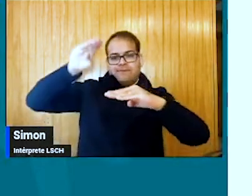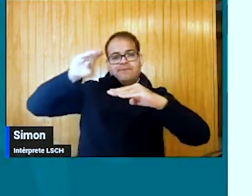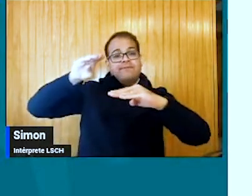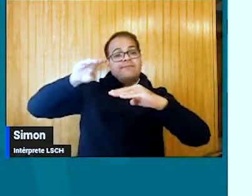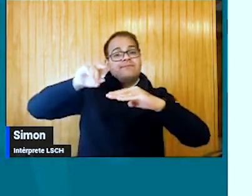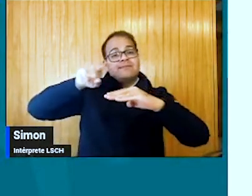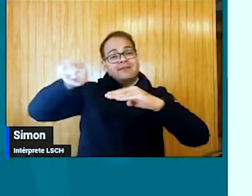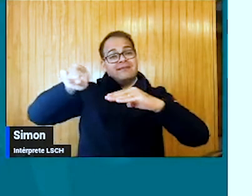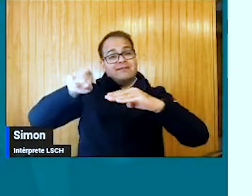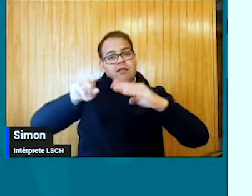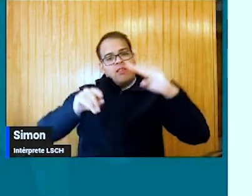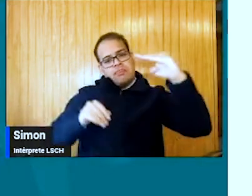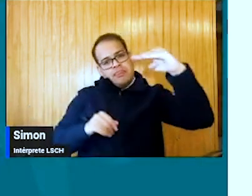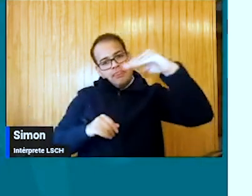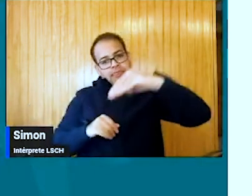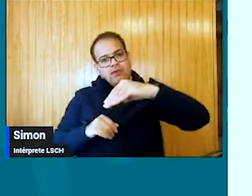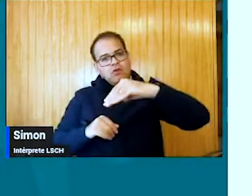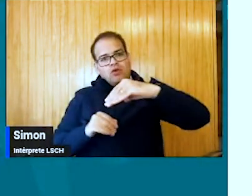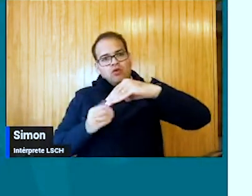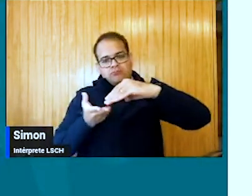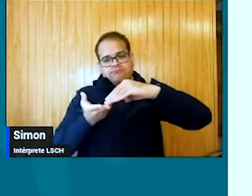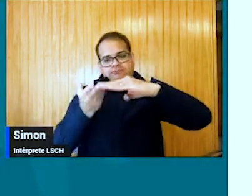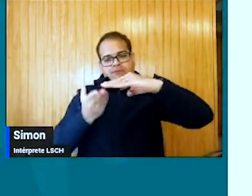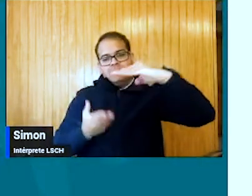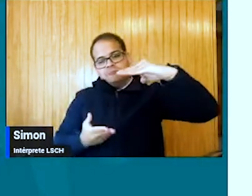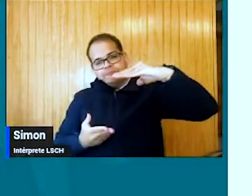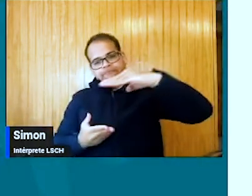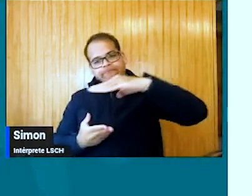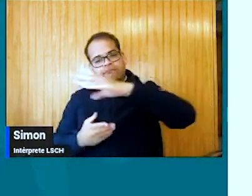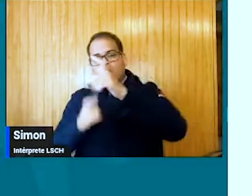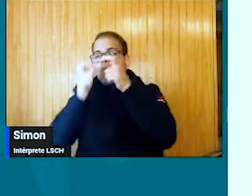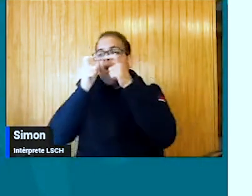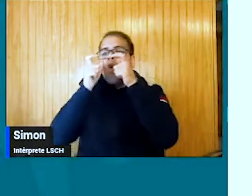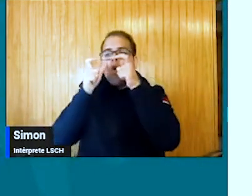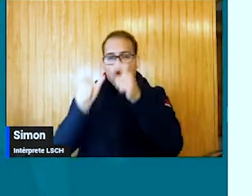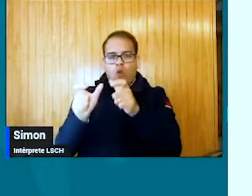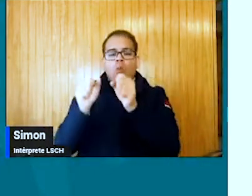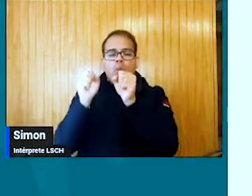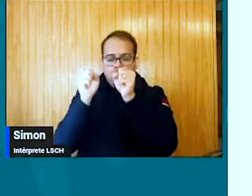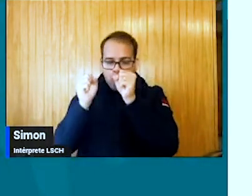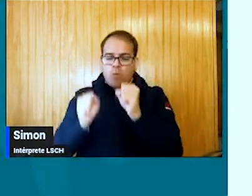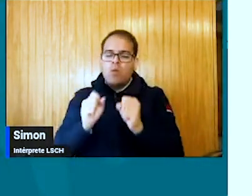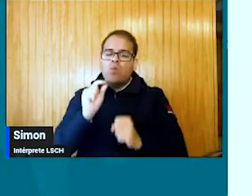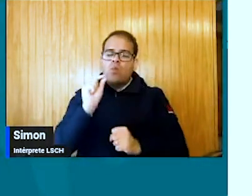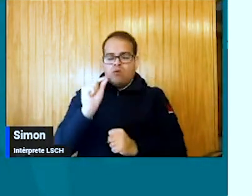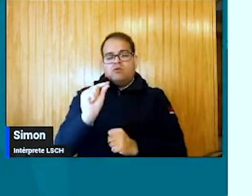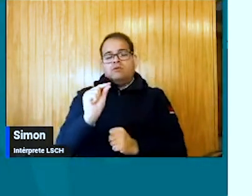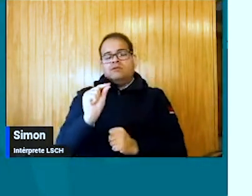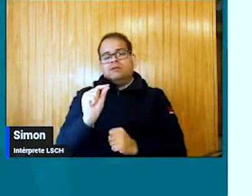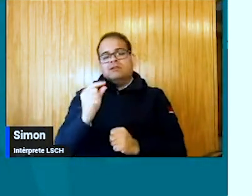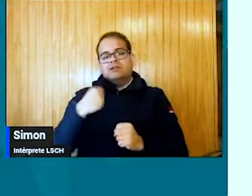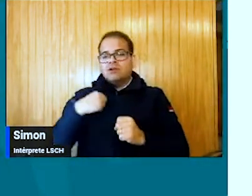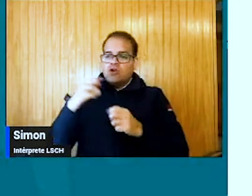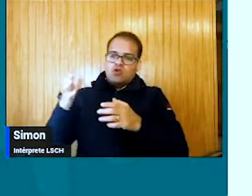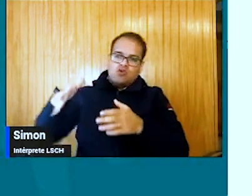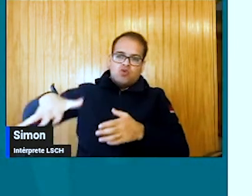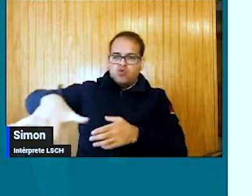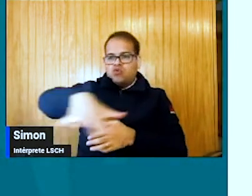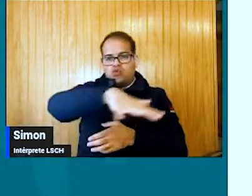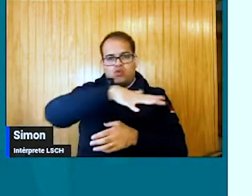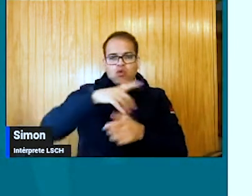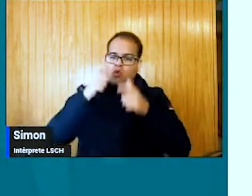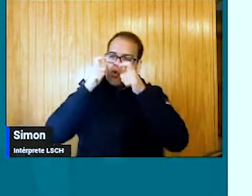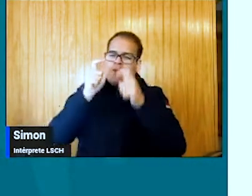esa tasa de caída. Por lo tanto, puedo controlar un poquito ahí la naturaleza, un poquito